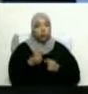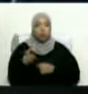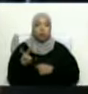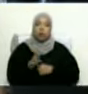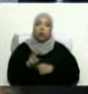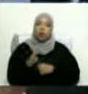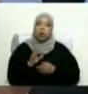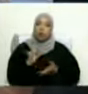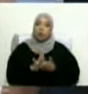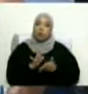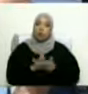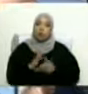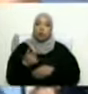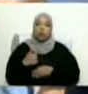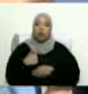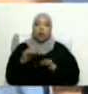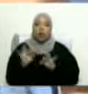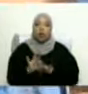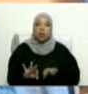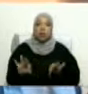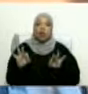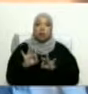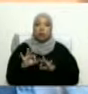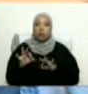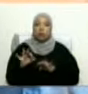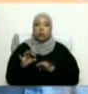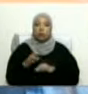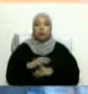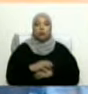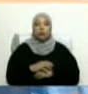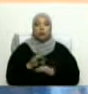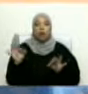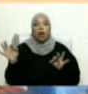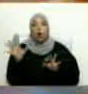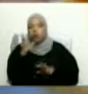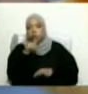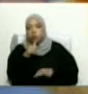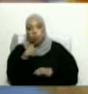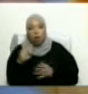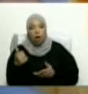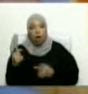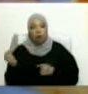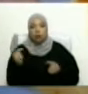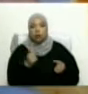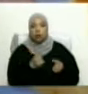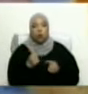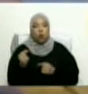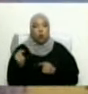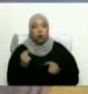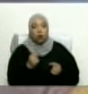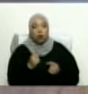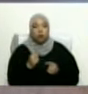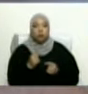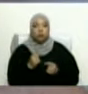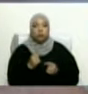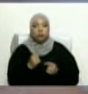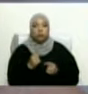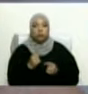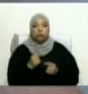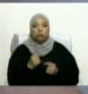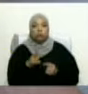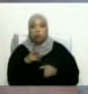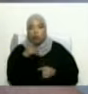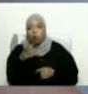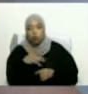dignidad? Sí, yo creo que nadie debe estar incrédulo. Aquí no hay gente que crea o no crea. El que no crea, pues